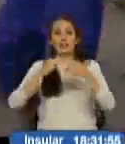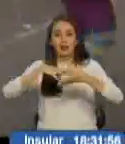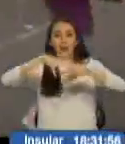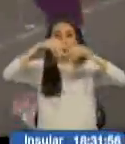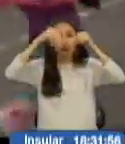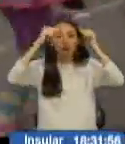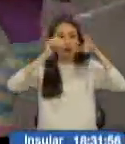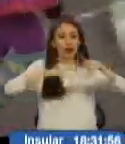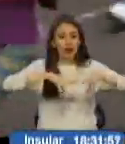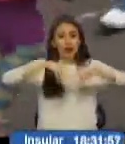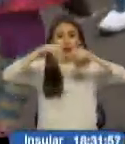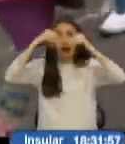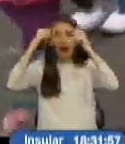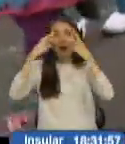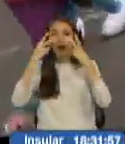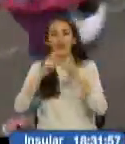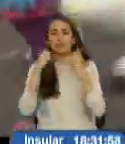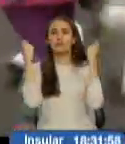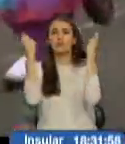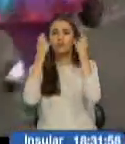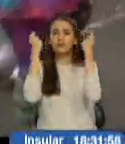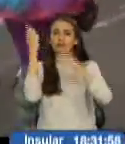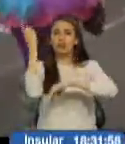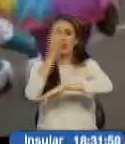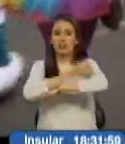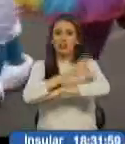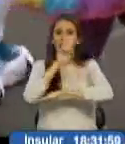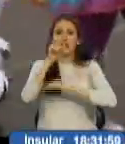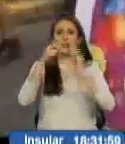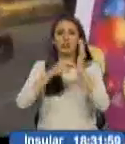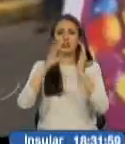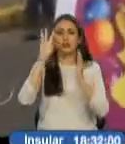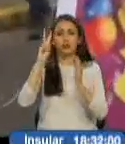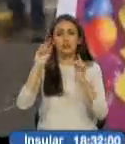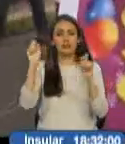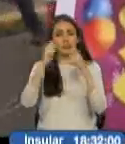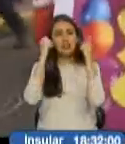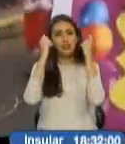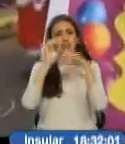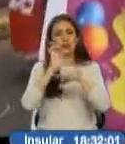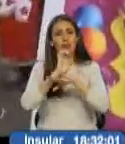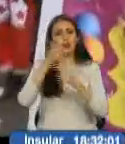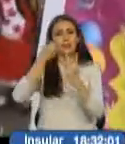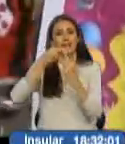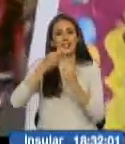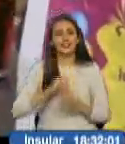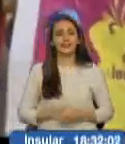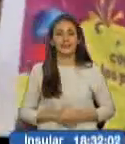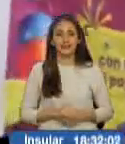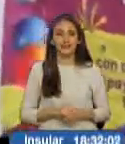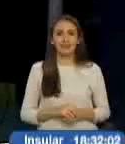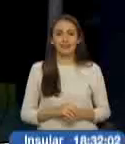camino. Este grupo celebra su día cada año desde el 2006. Fernanda de la Bastida, Ecuador TV.